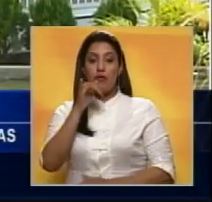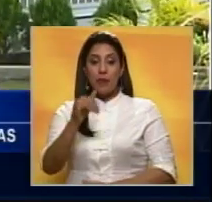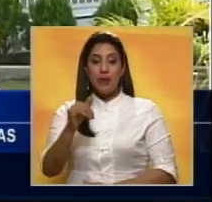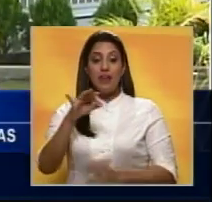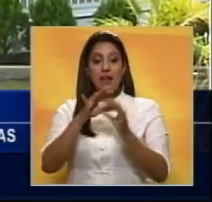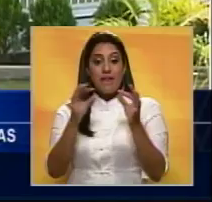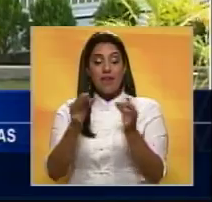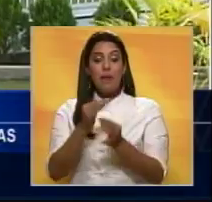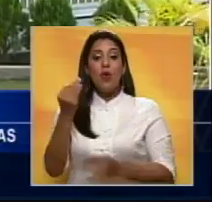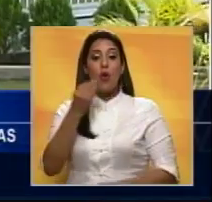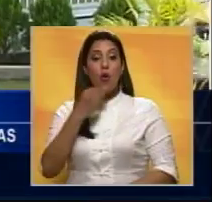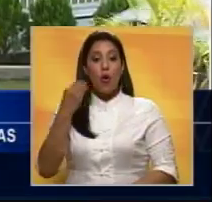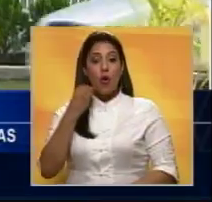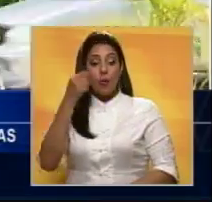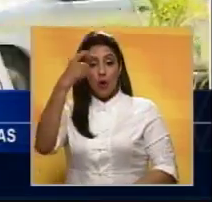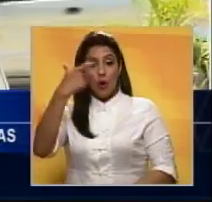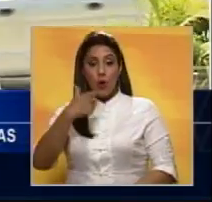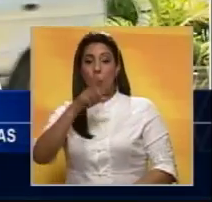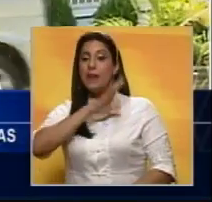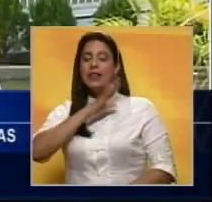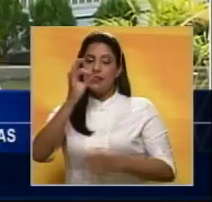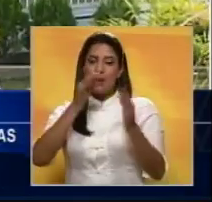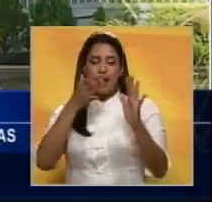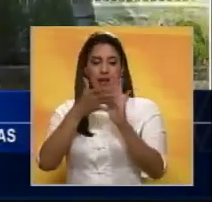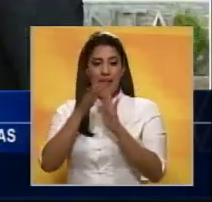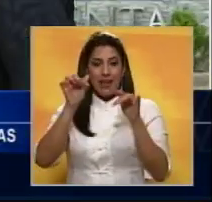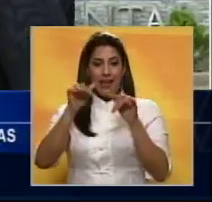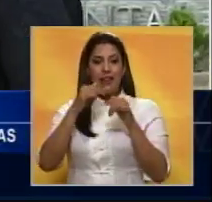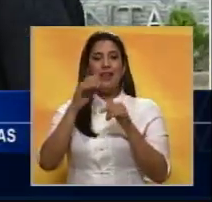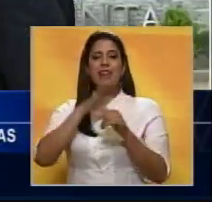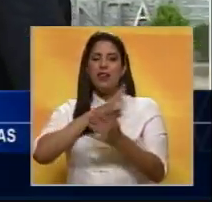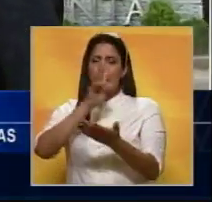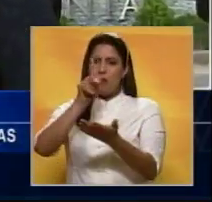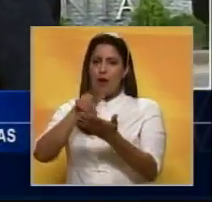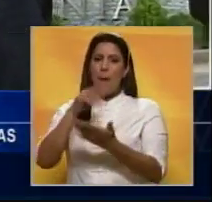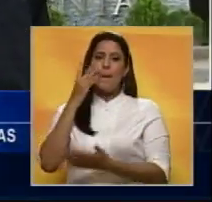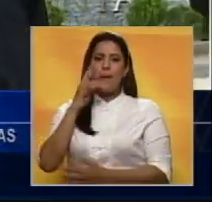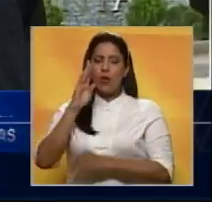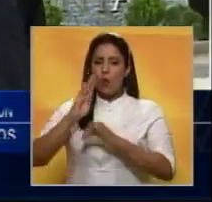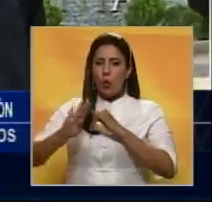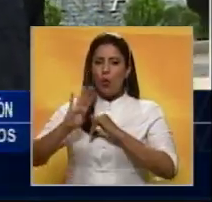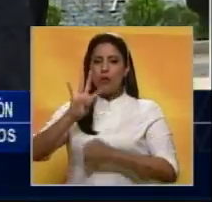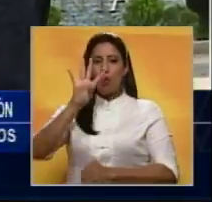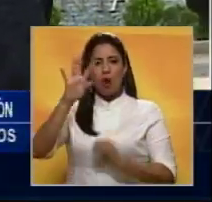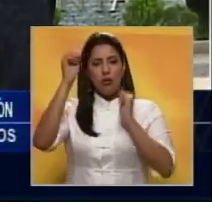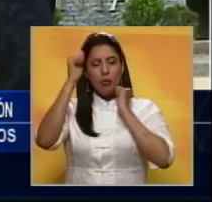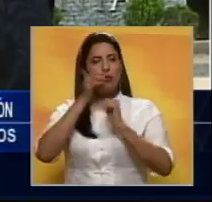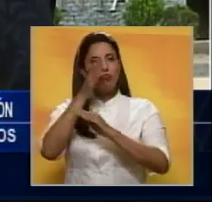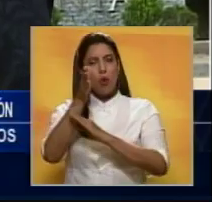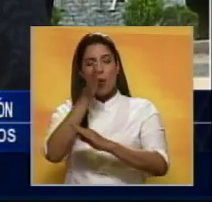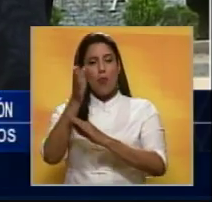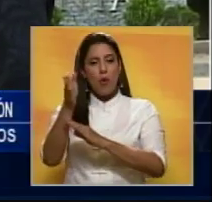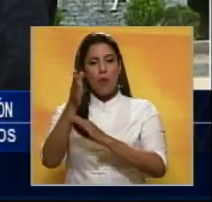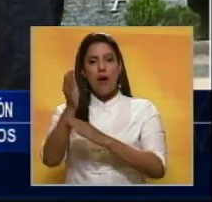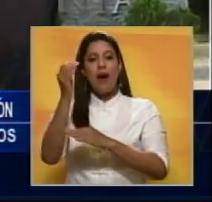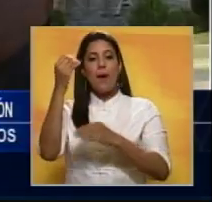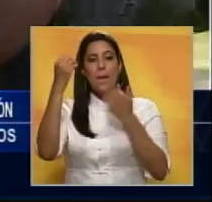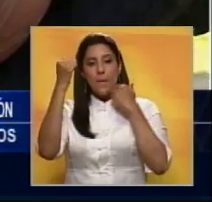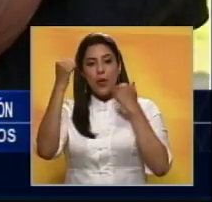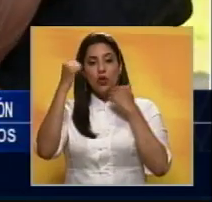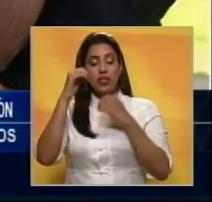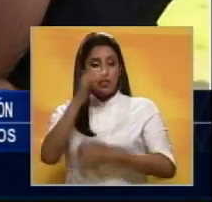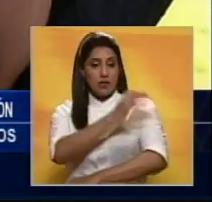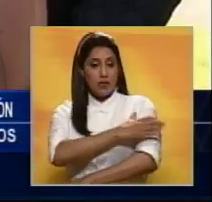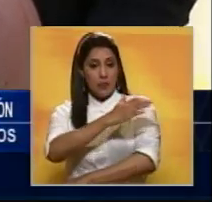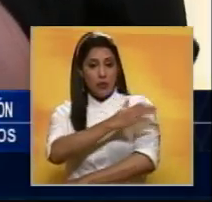informativo. Familiares del joven Juan Pernalete aseguran que este habría acudido al menos a las últimas 4 manifestaciones convocadas por